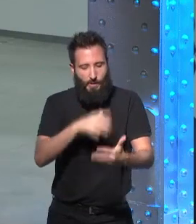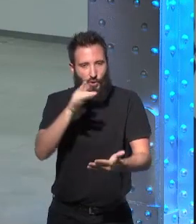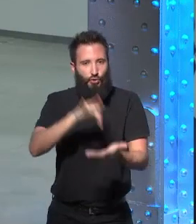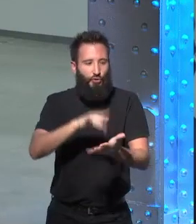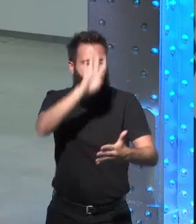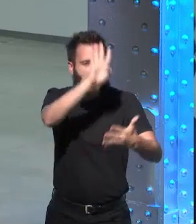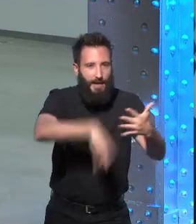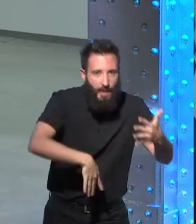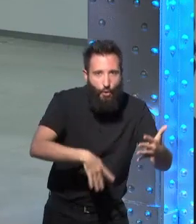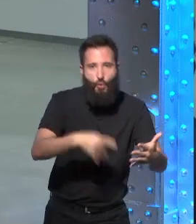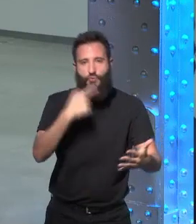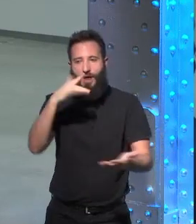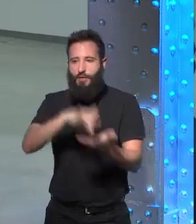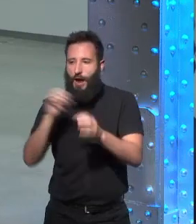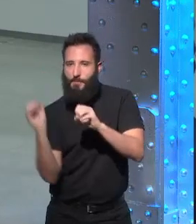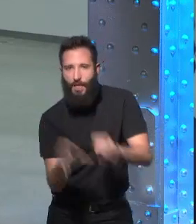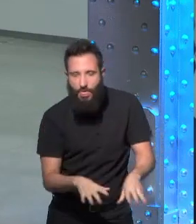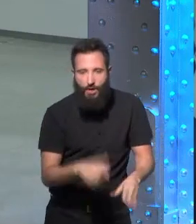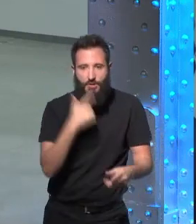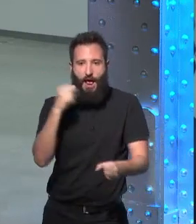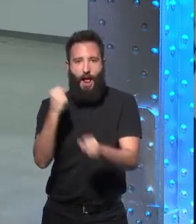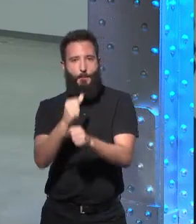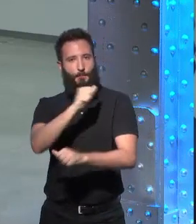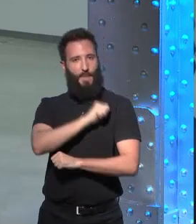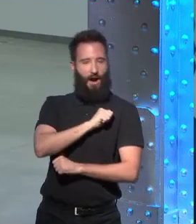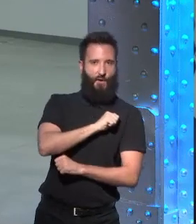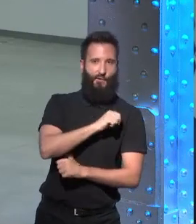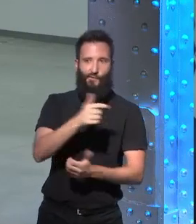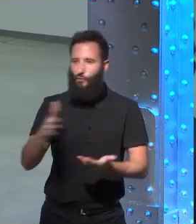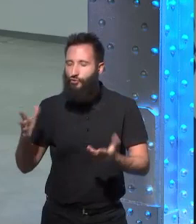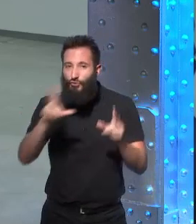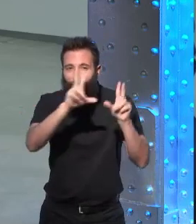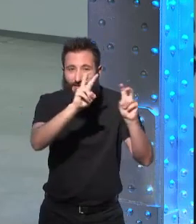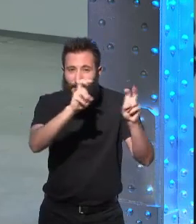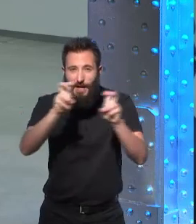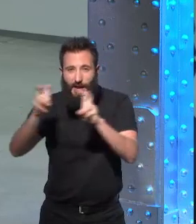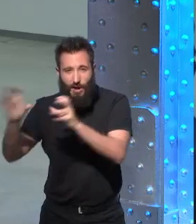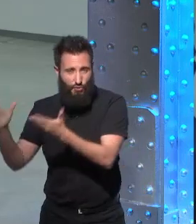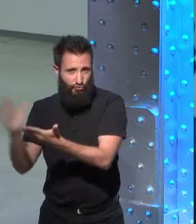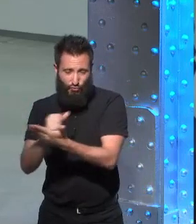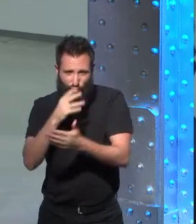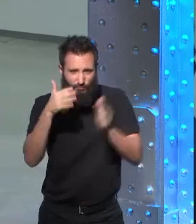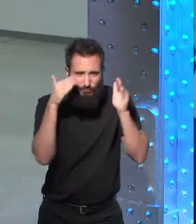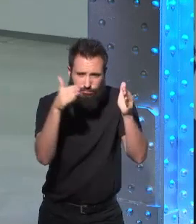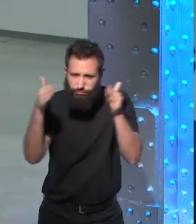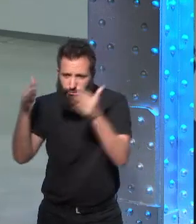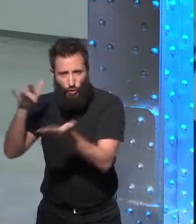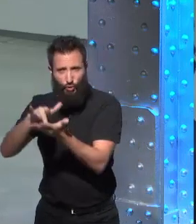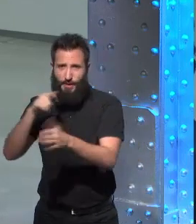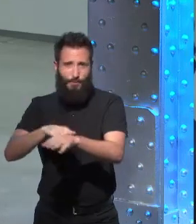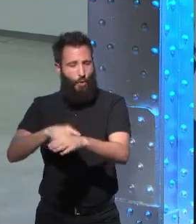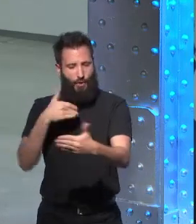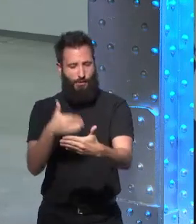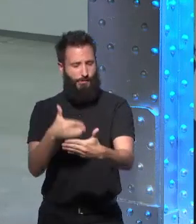las pensiones, el desempleo. Hay muchos temas que demandan mucha atención en el corto plazo.